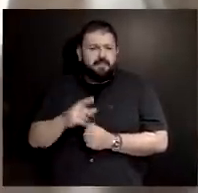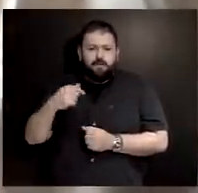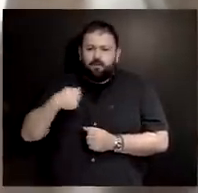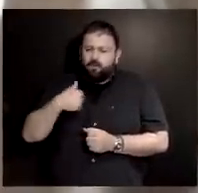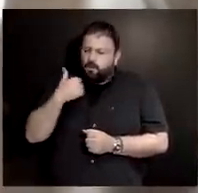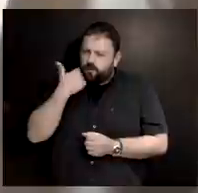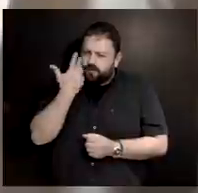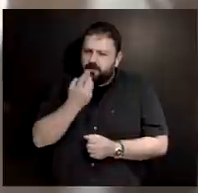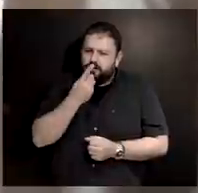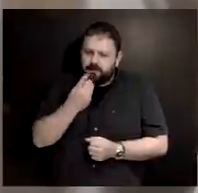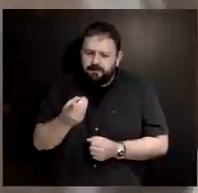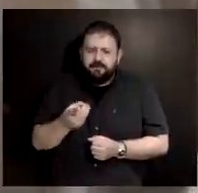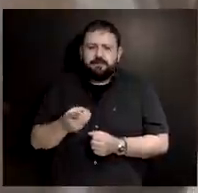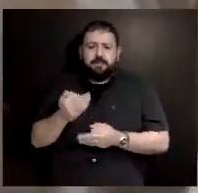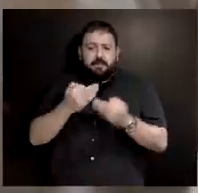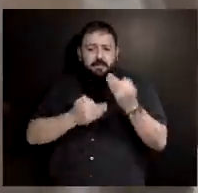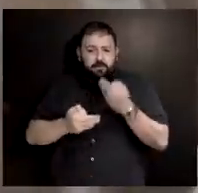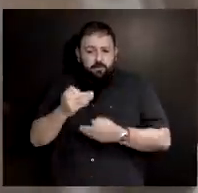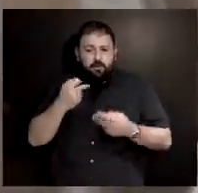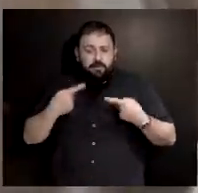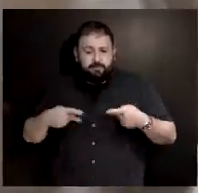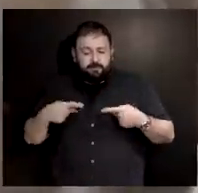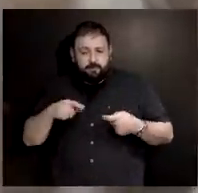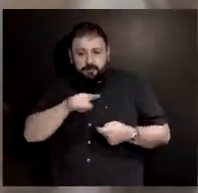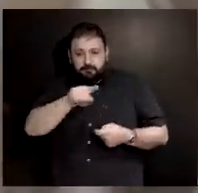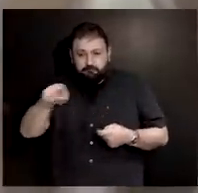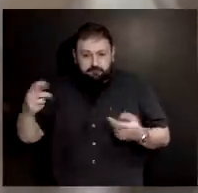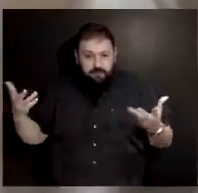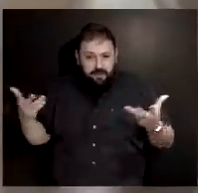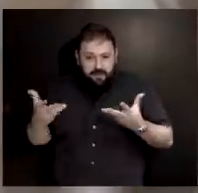decirles, calificación que ustedes hagan en Omnilife,